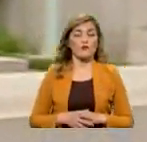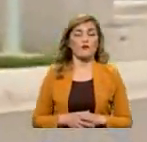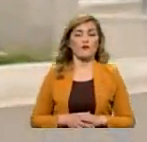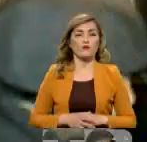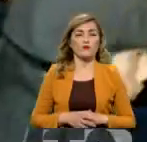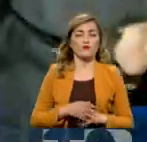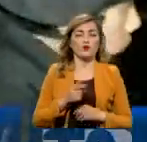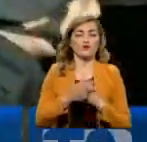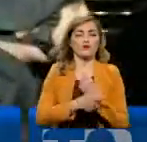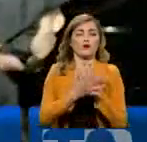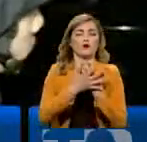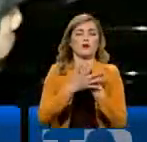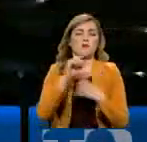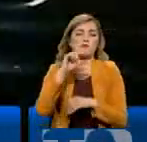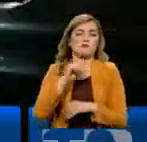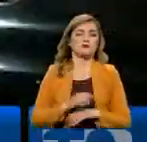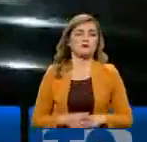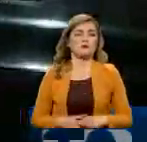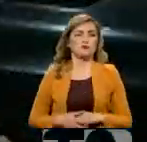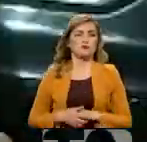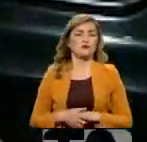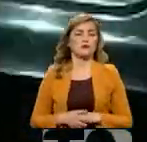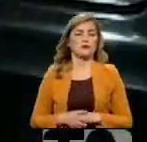mínima en quito- fausto yepes 24 horas